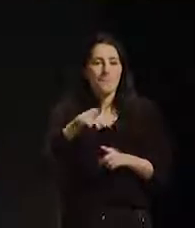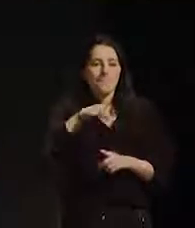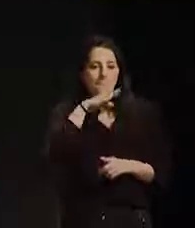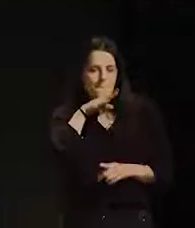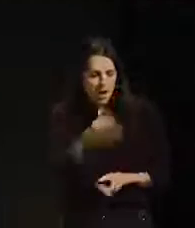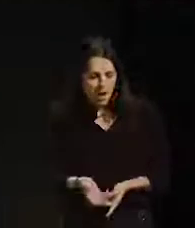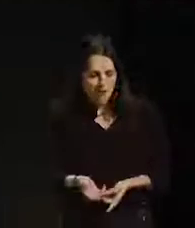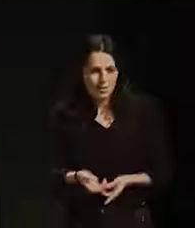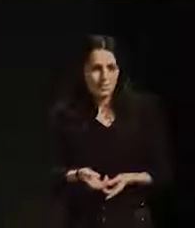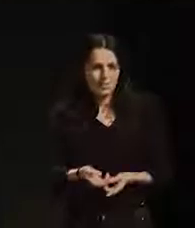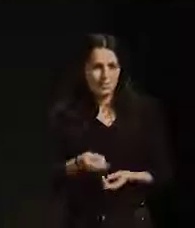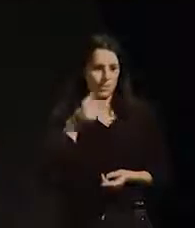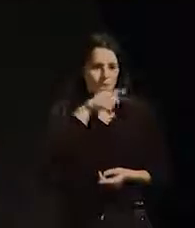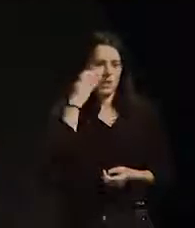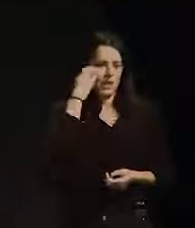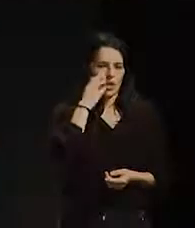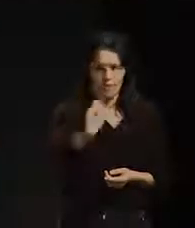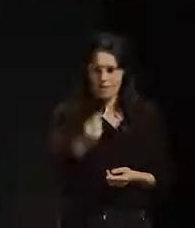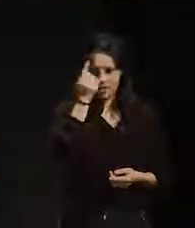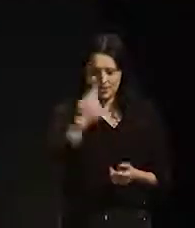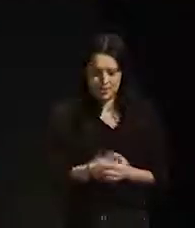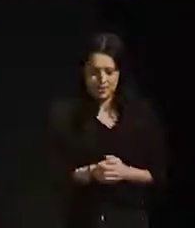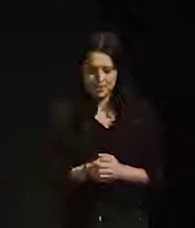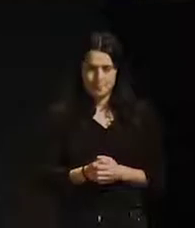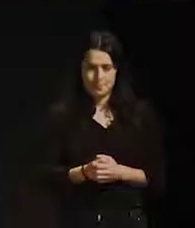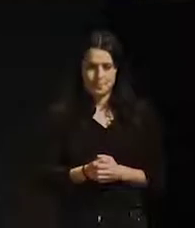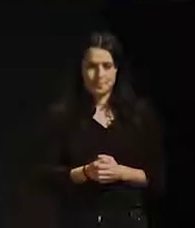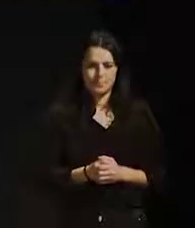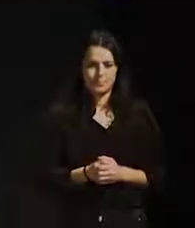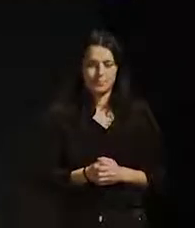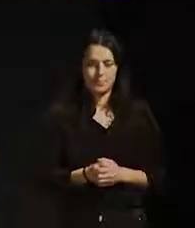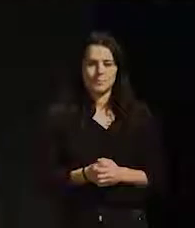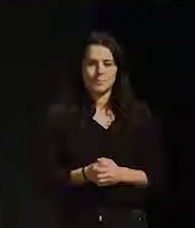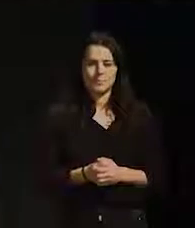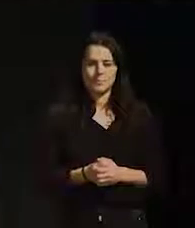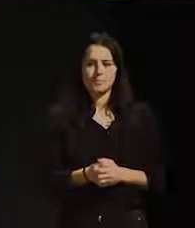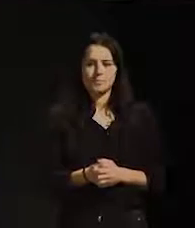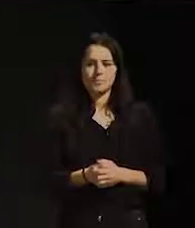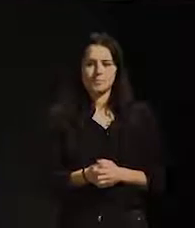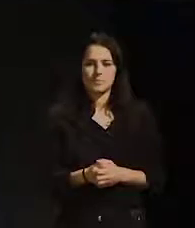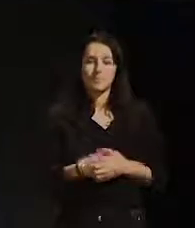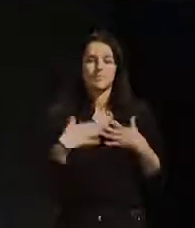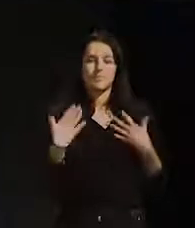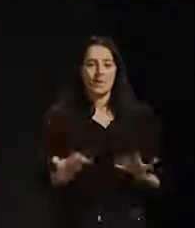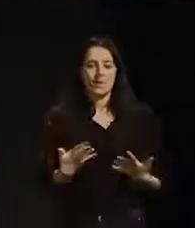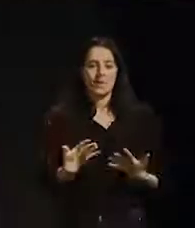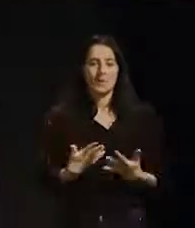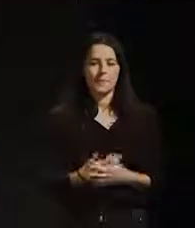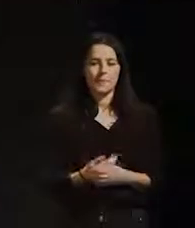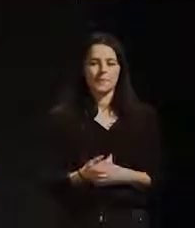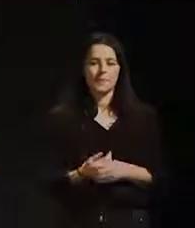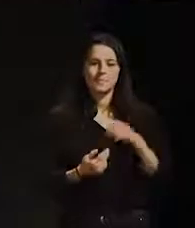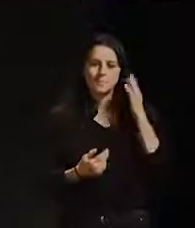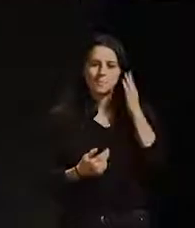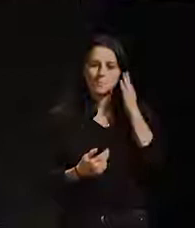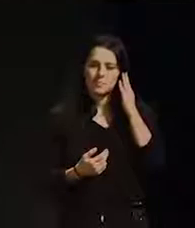Cuba, no Fidel como se piensa. Y entonces